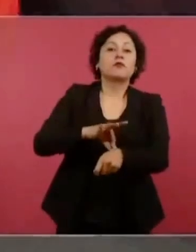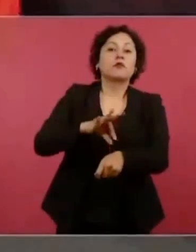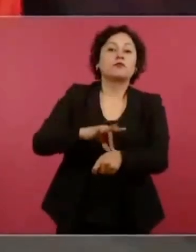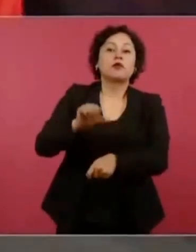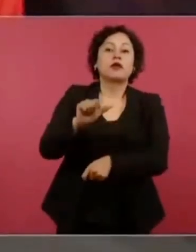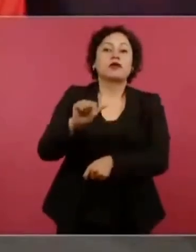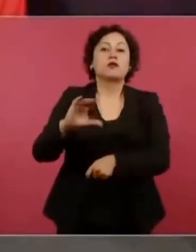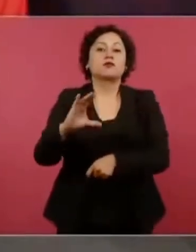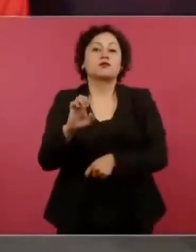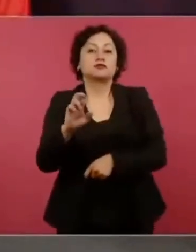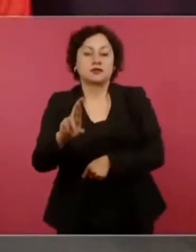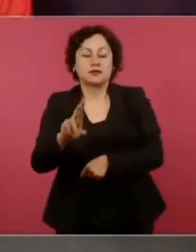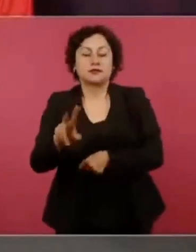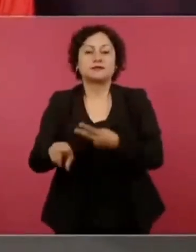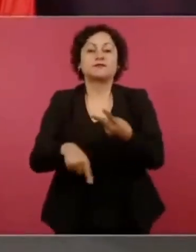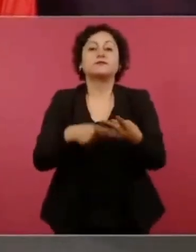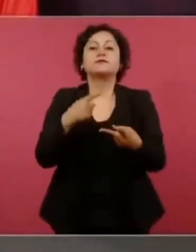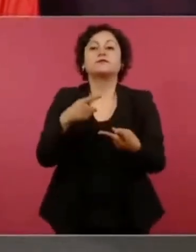luego